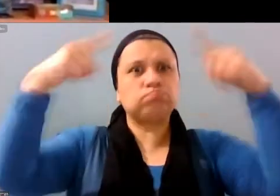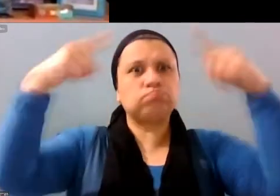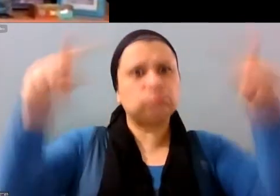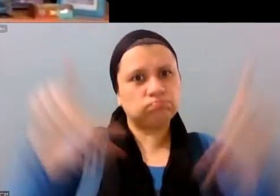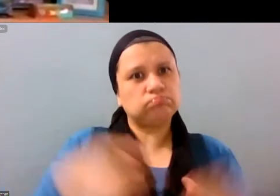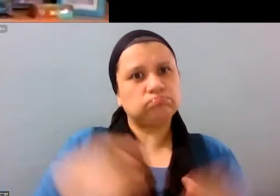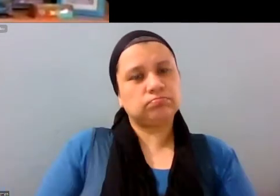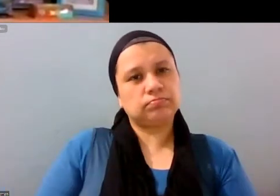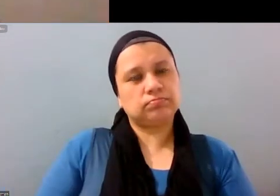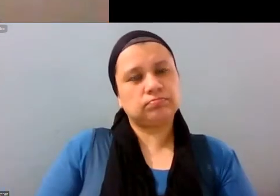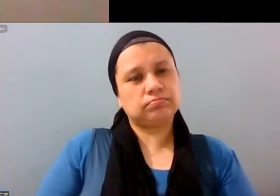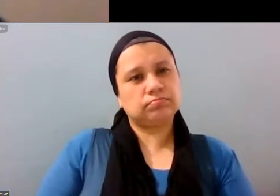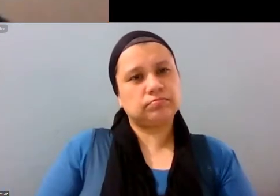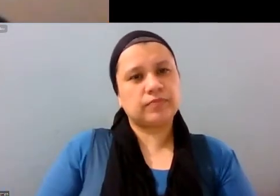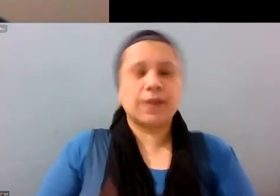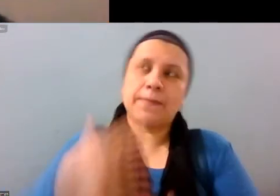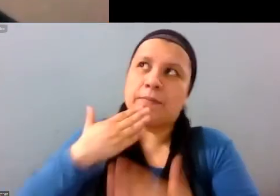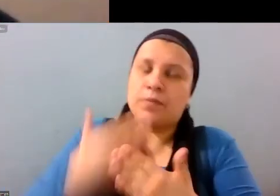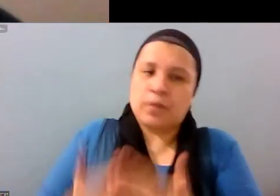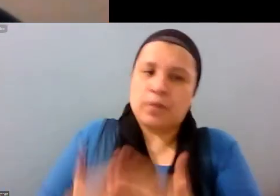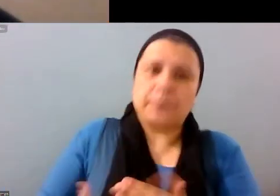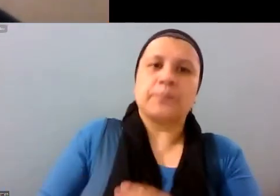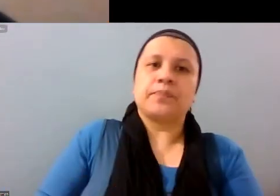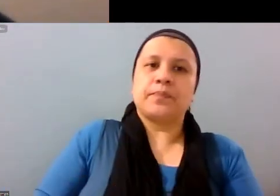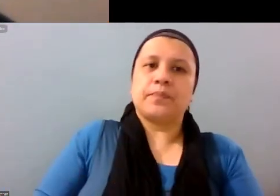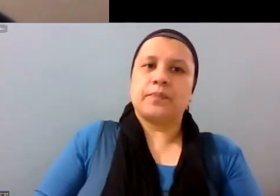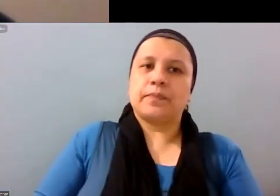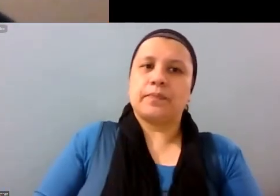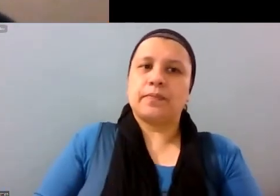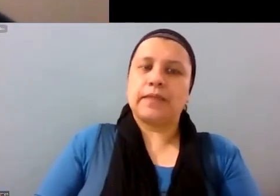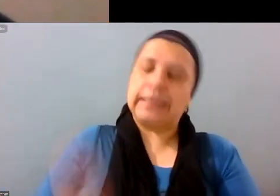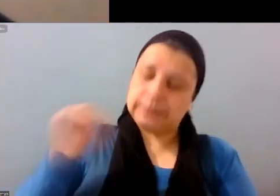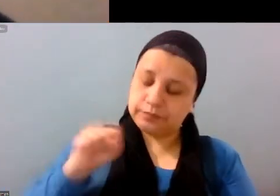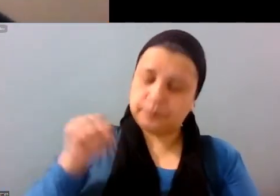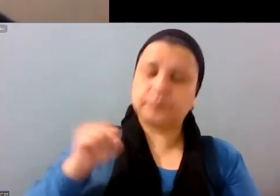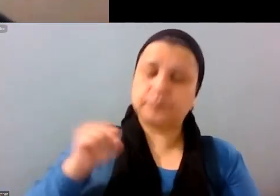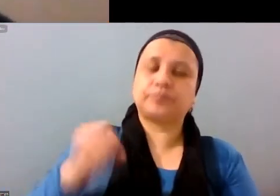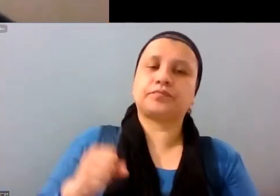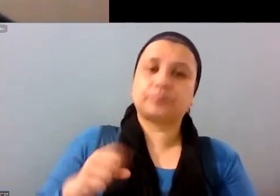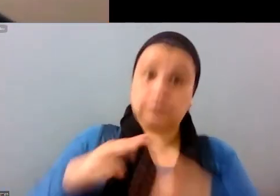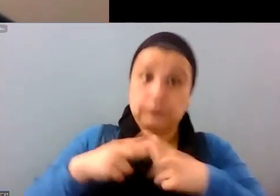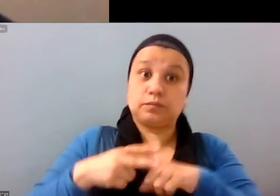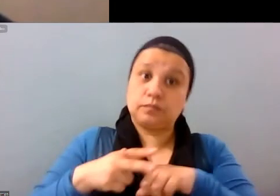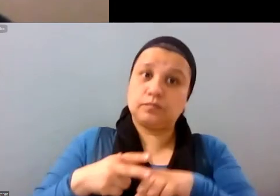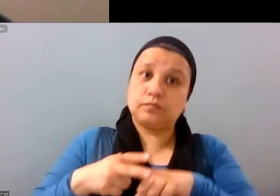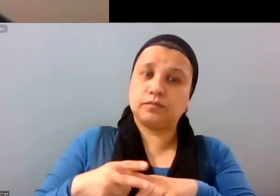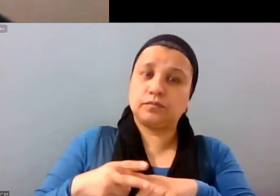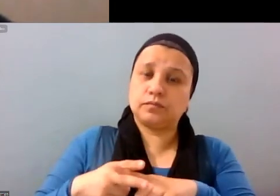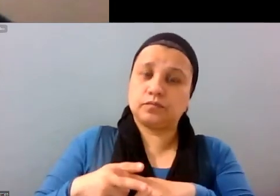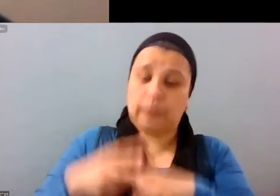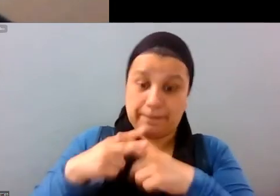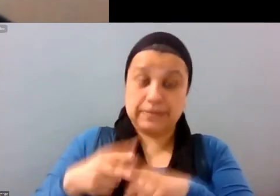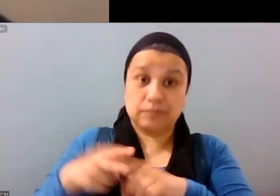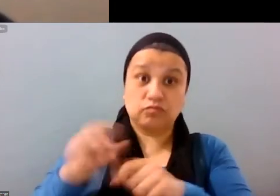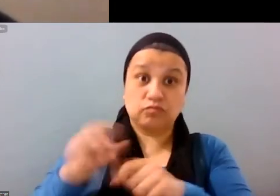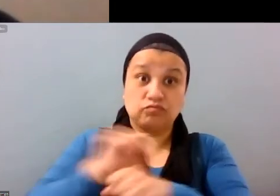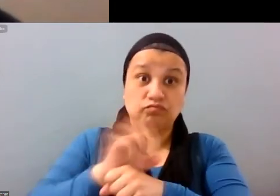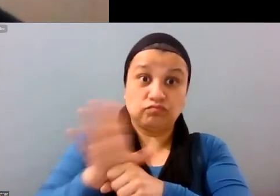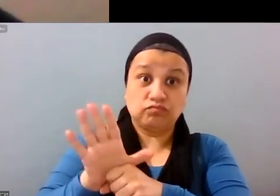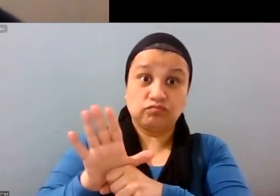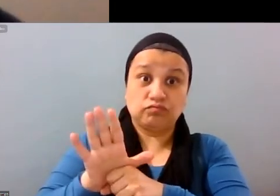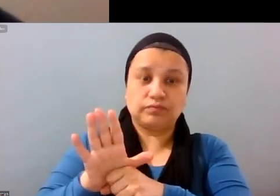bueno este si en un inicio de la pandemia o la